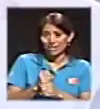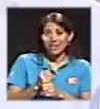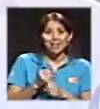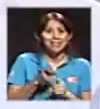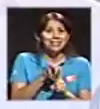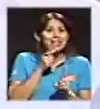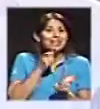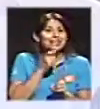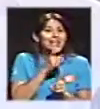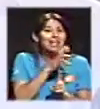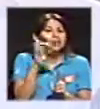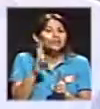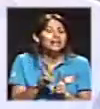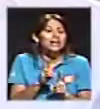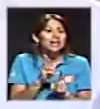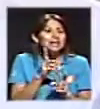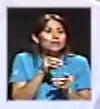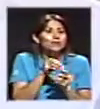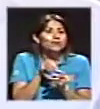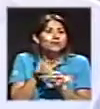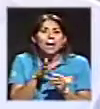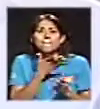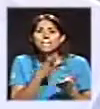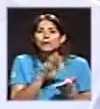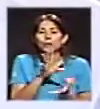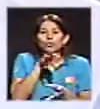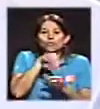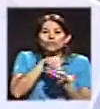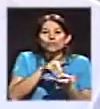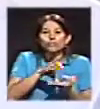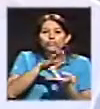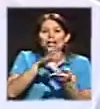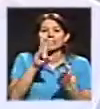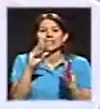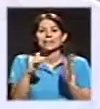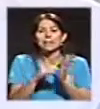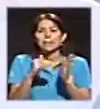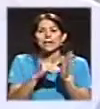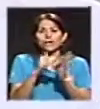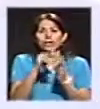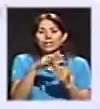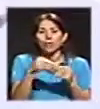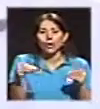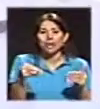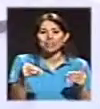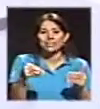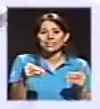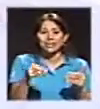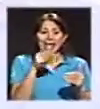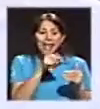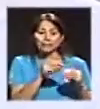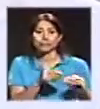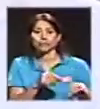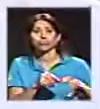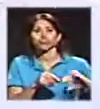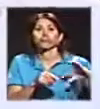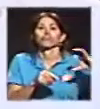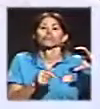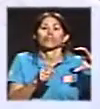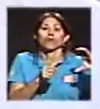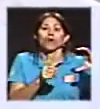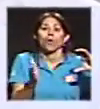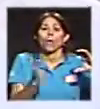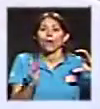fondos, tenemos acumulado cerca de 6 mil millones de dólares. Es un monto que incluso es superior a lo que administra la Caja del Seguro Social, el